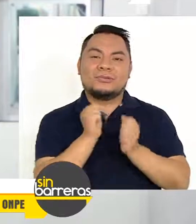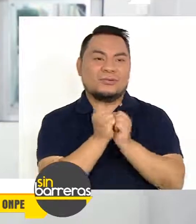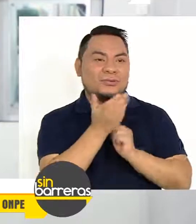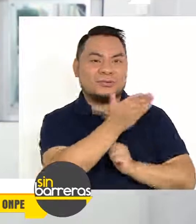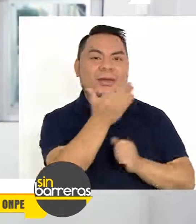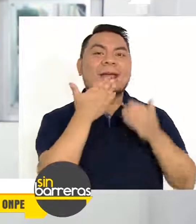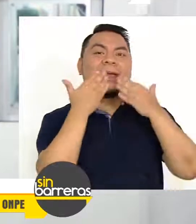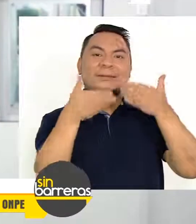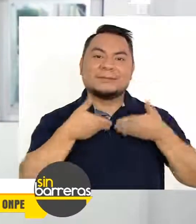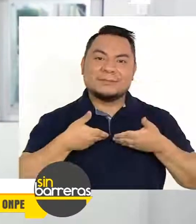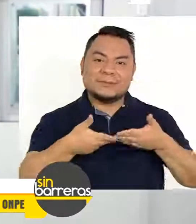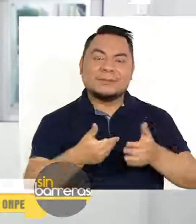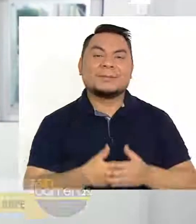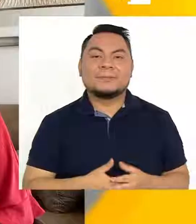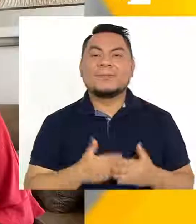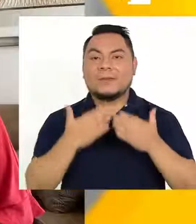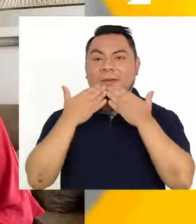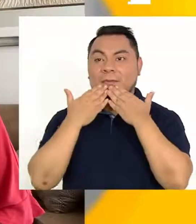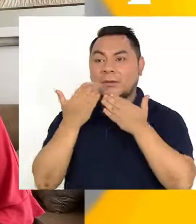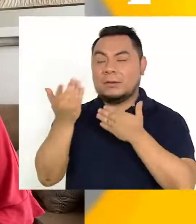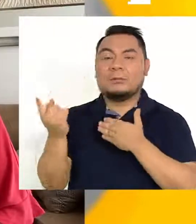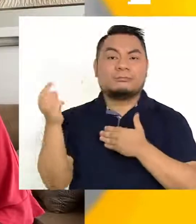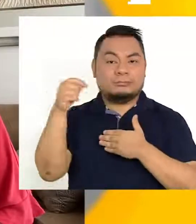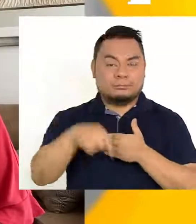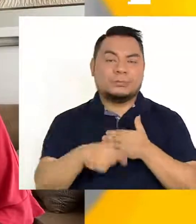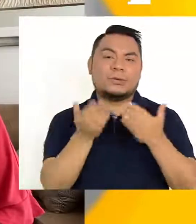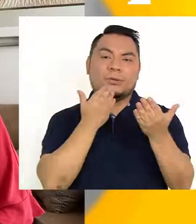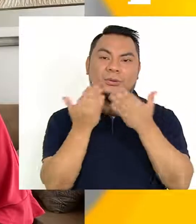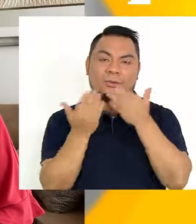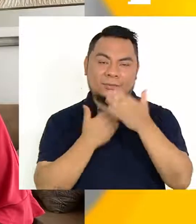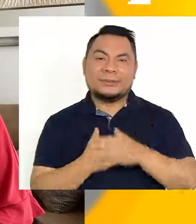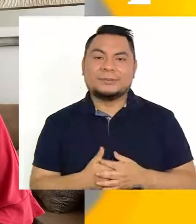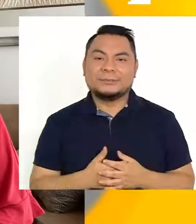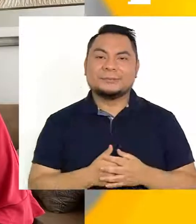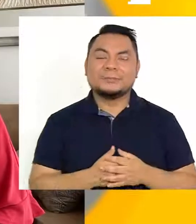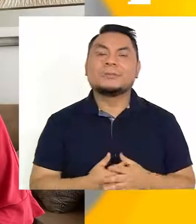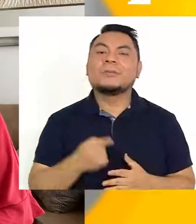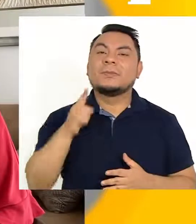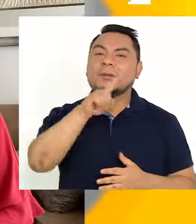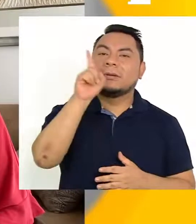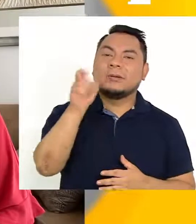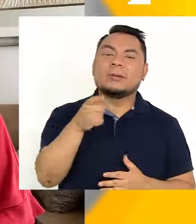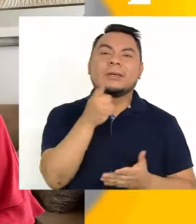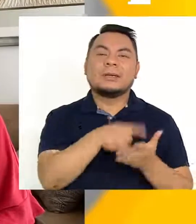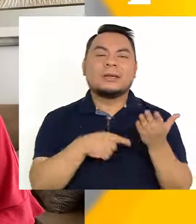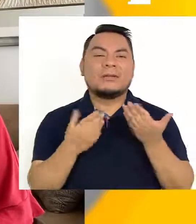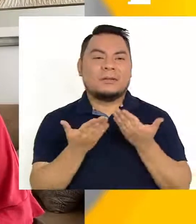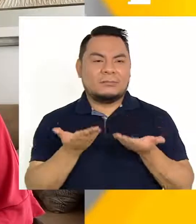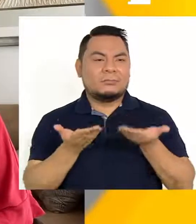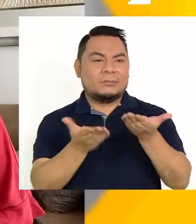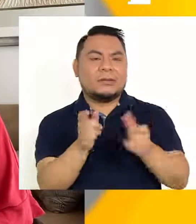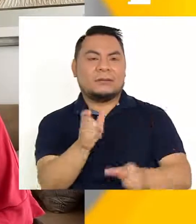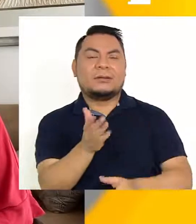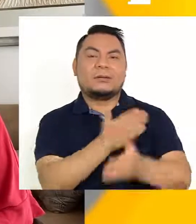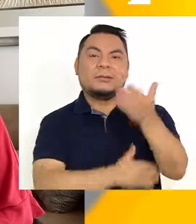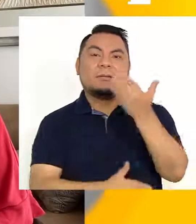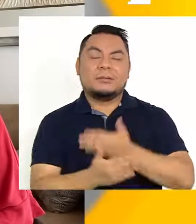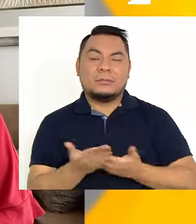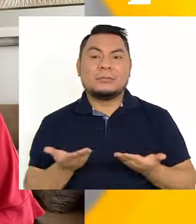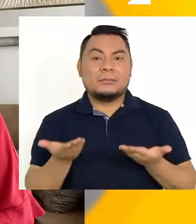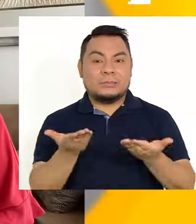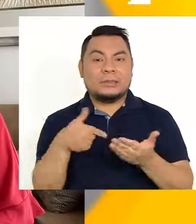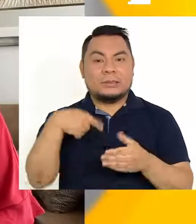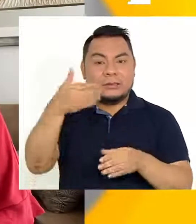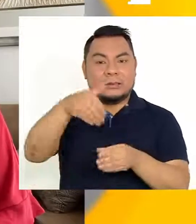con ustedes. Gracias por la invitación. Gracias a ti por acceder a esta entrevista, Cledi. ¿Qué facilidades brindará la OMPE a las personas